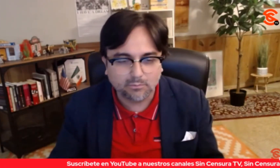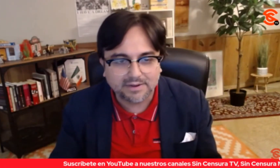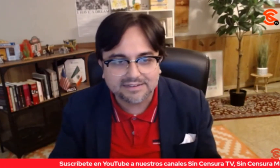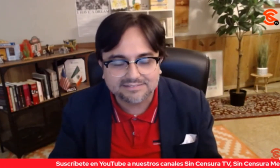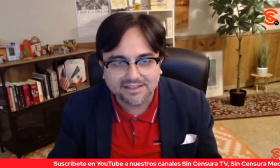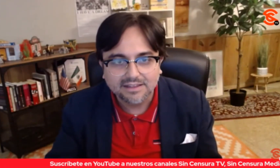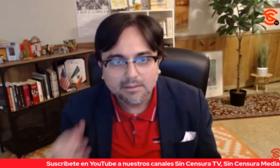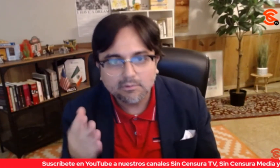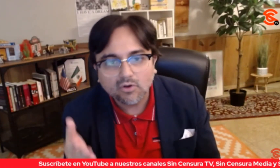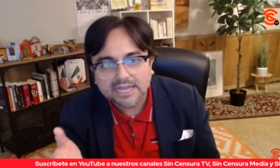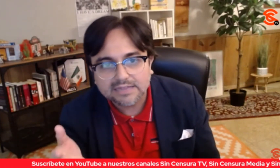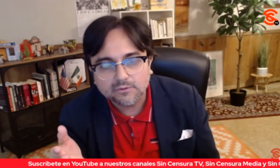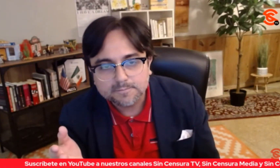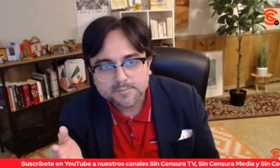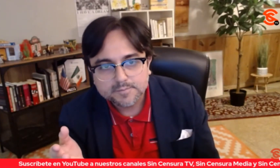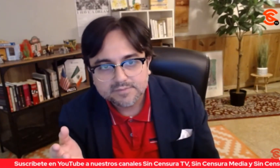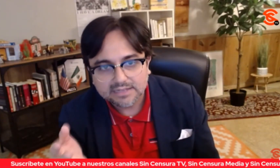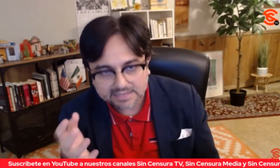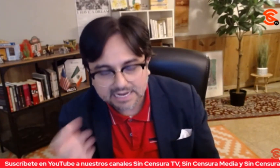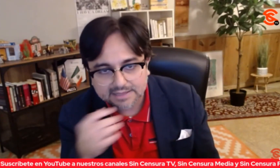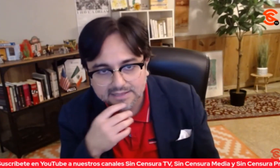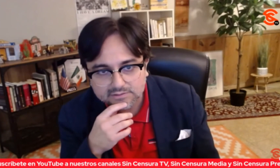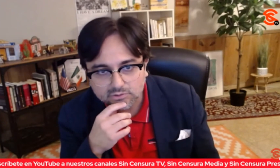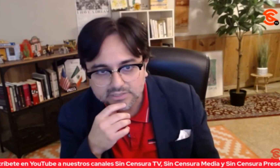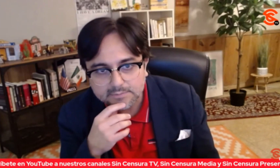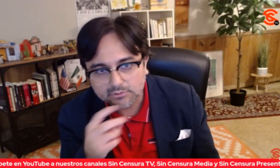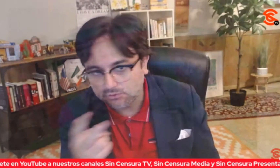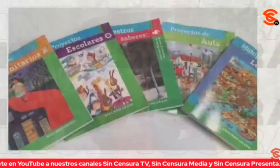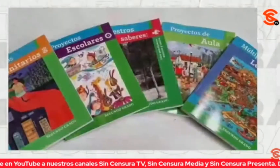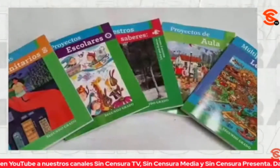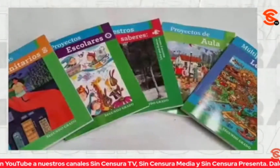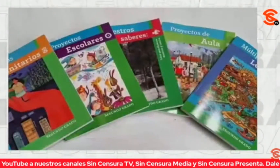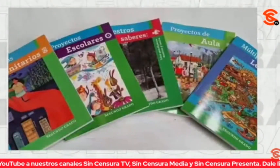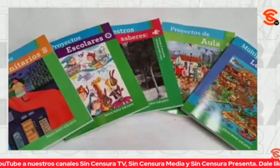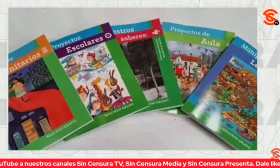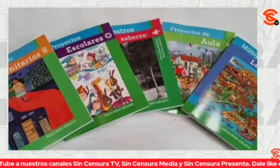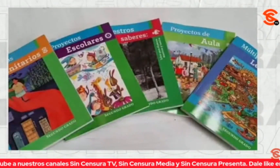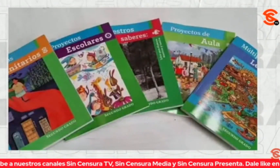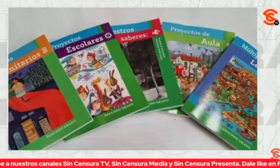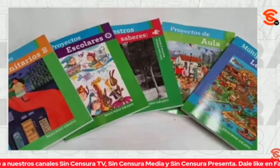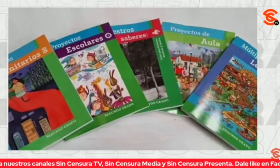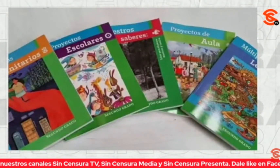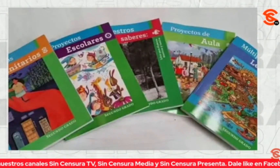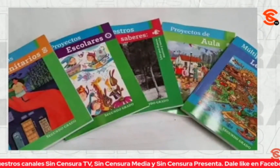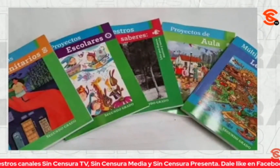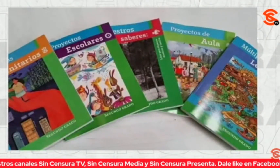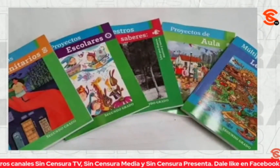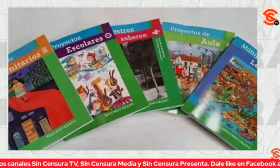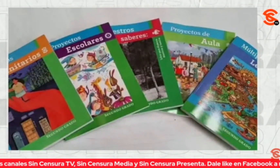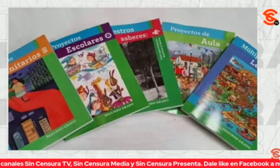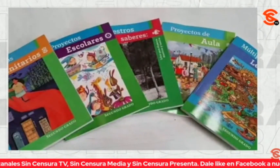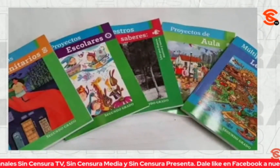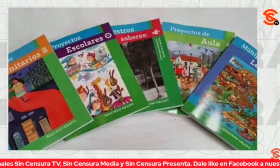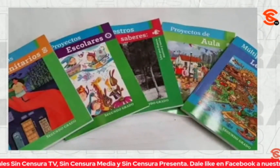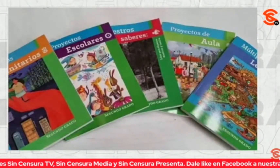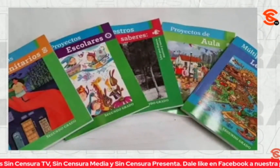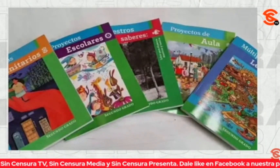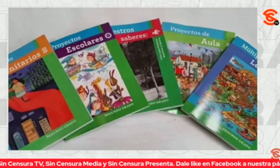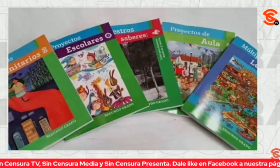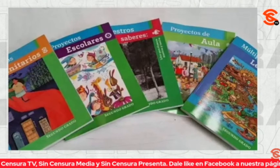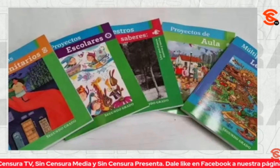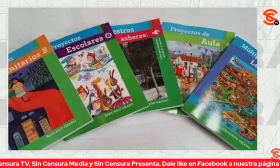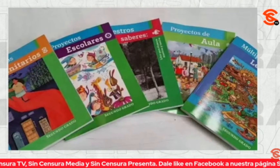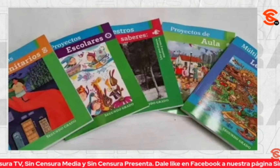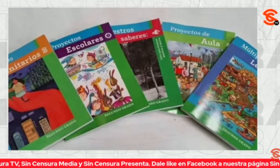puro estado panista, bloqueando la llegada de estos libros, los dos de esos estados panistas, uno